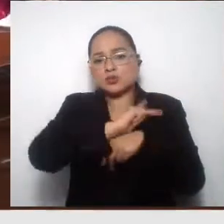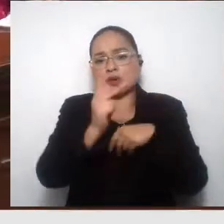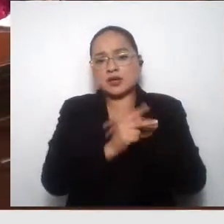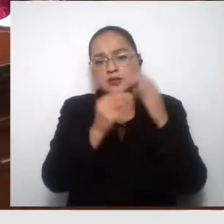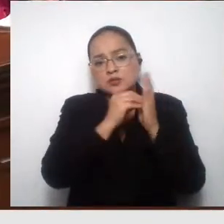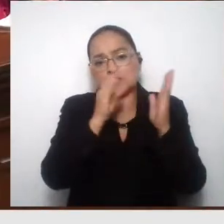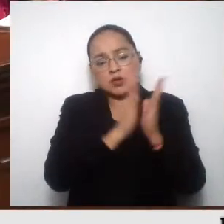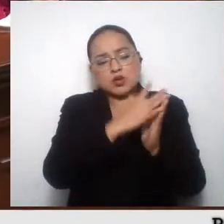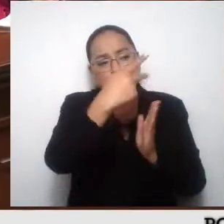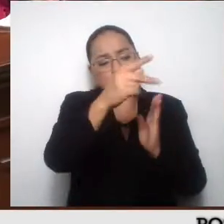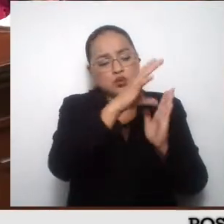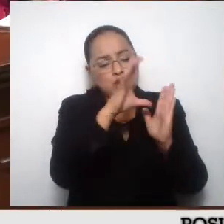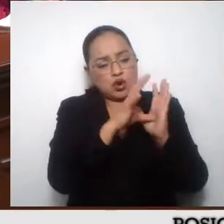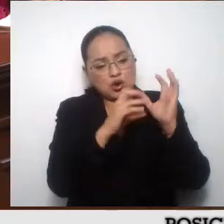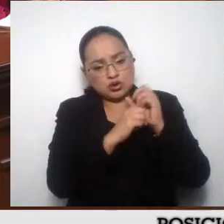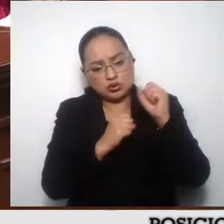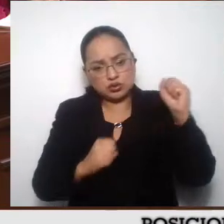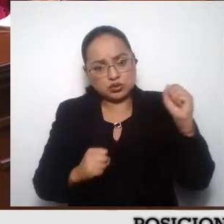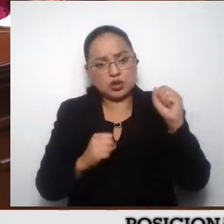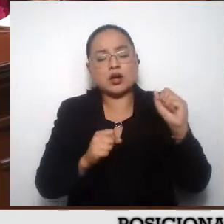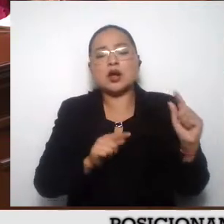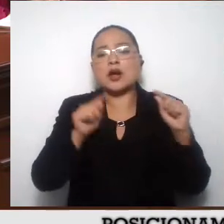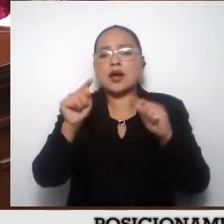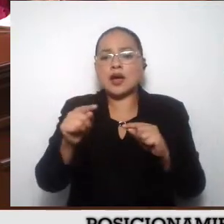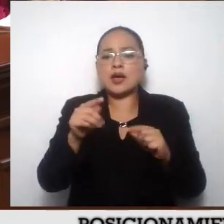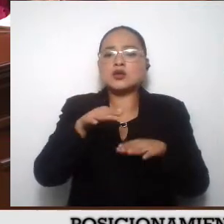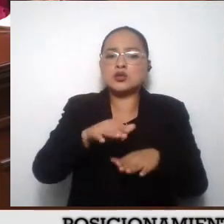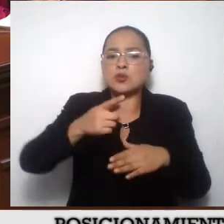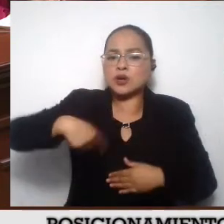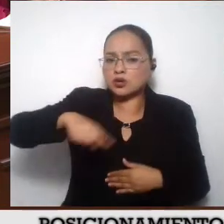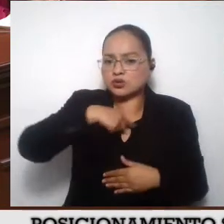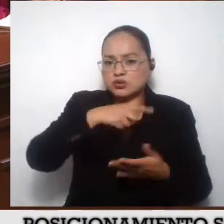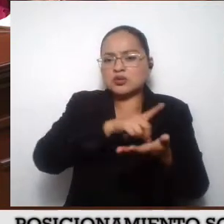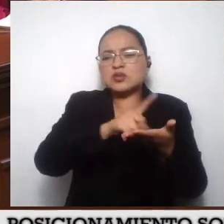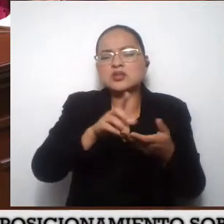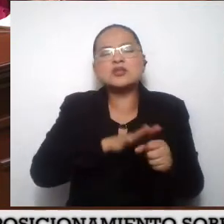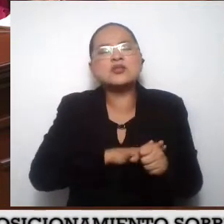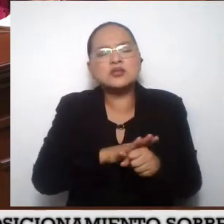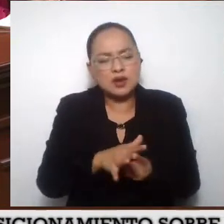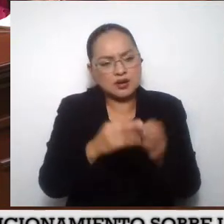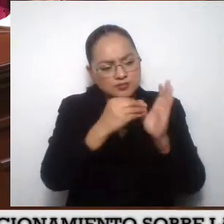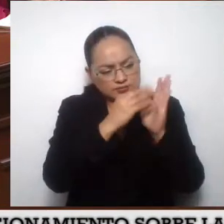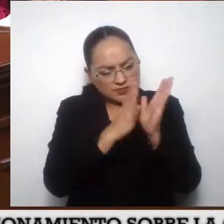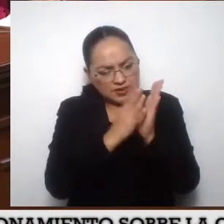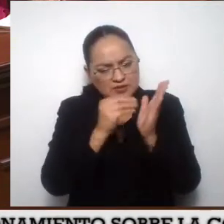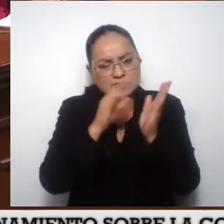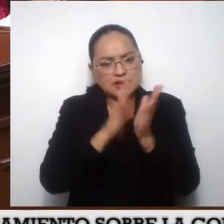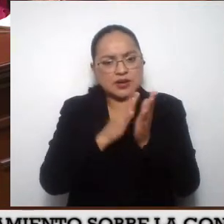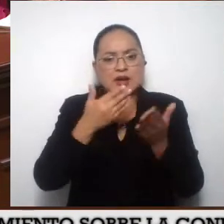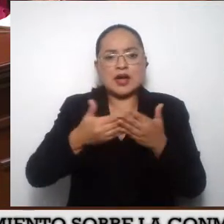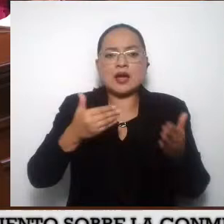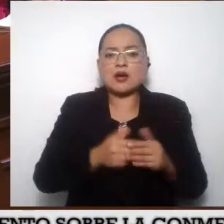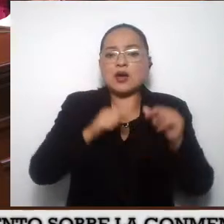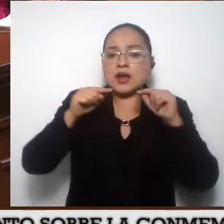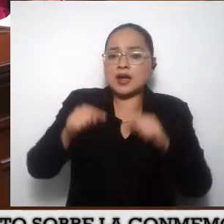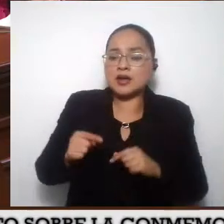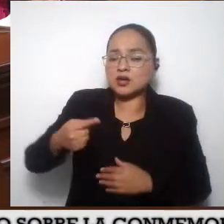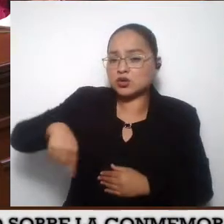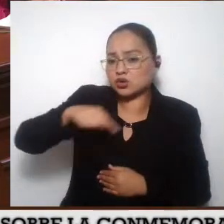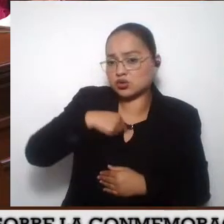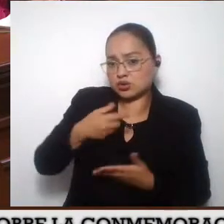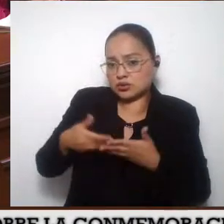los derechos que tenemos nosotros. Y en ese sentido, es como llegamos nosotros hasta esta